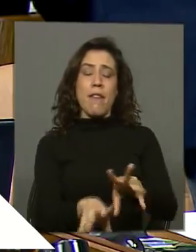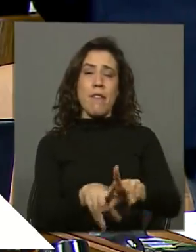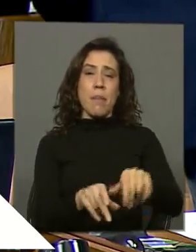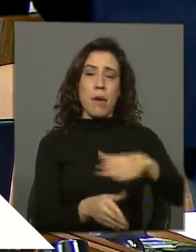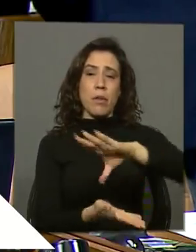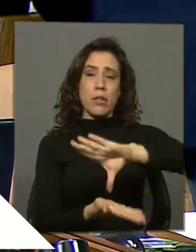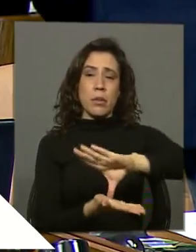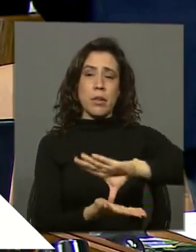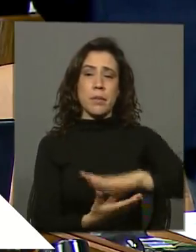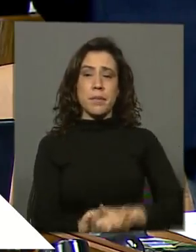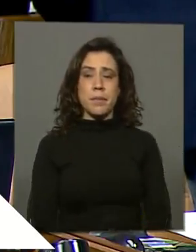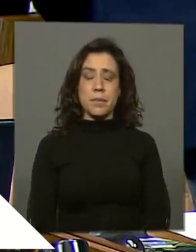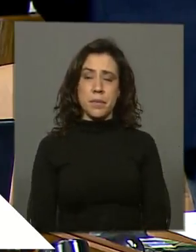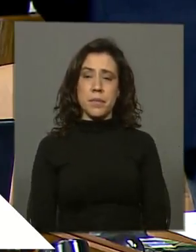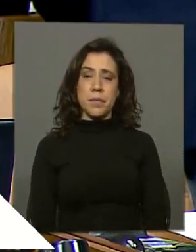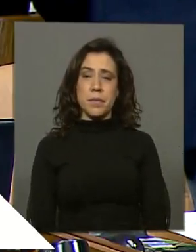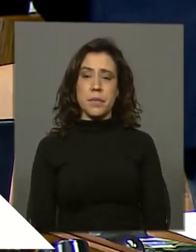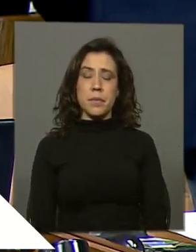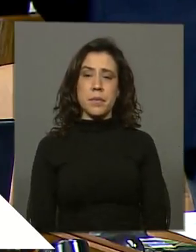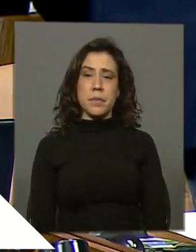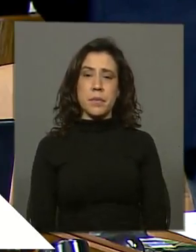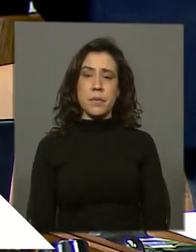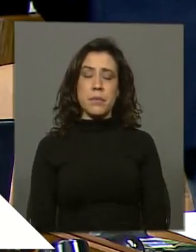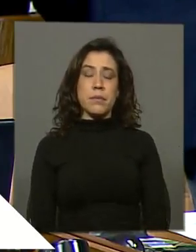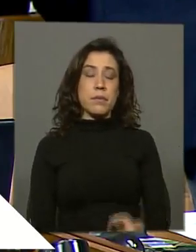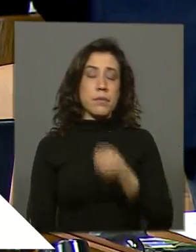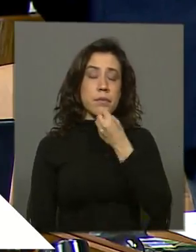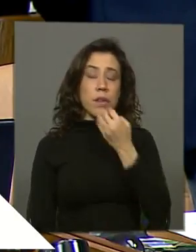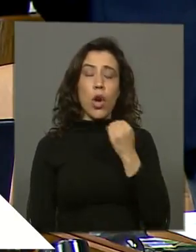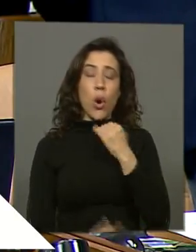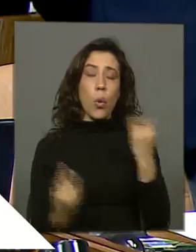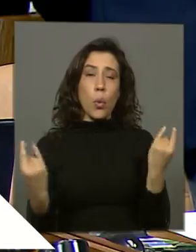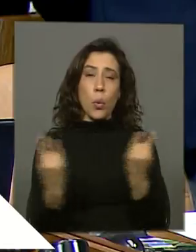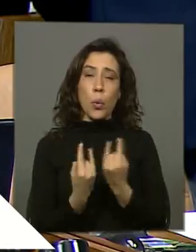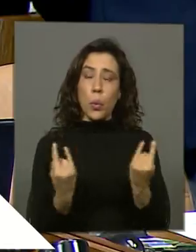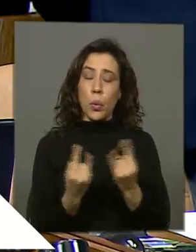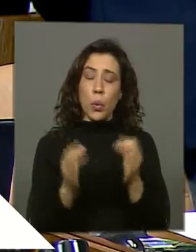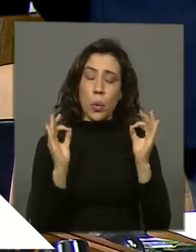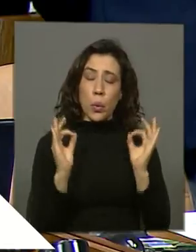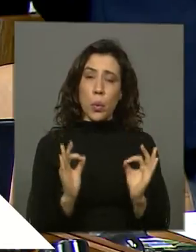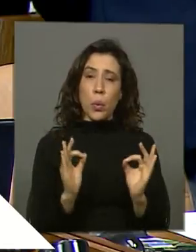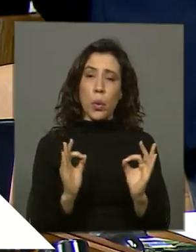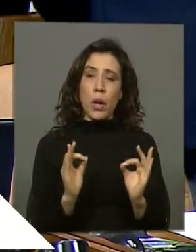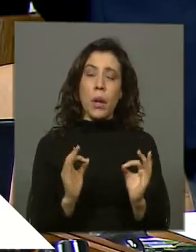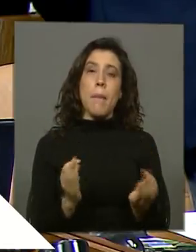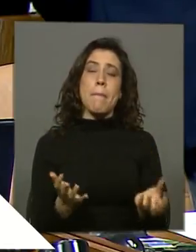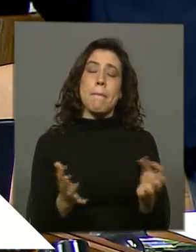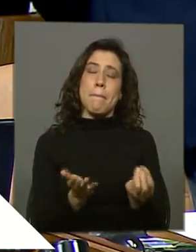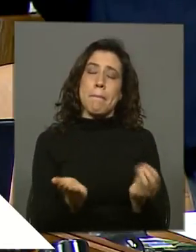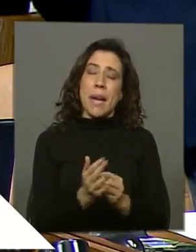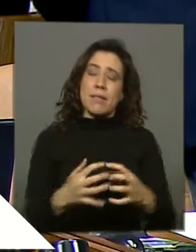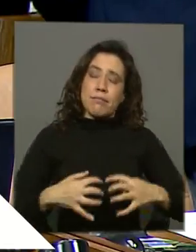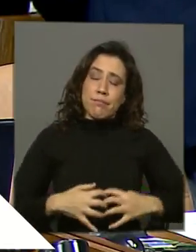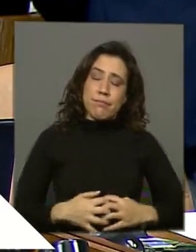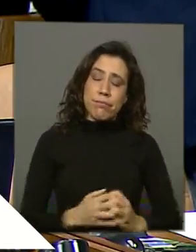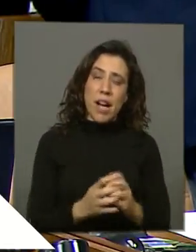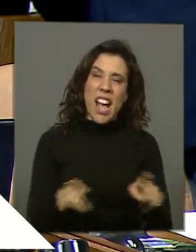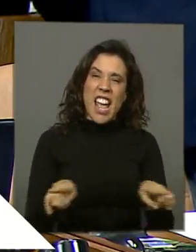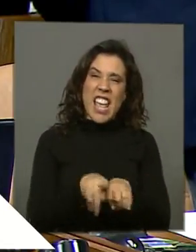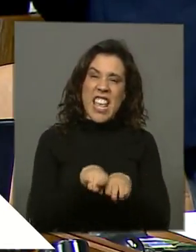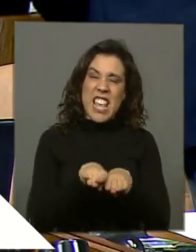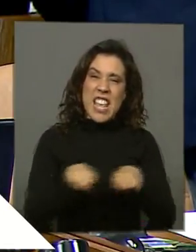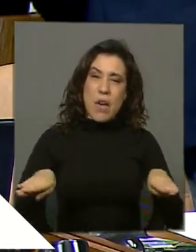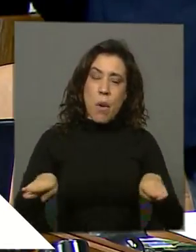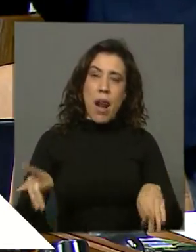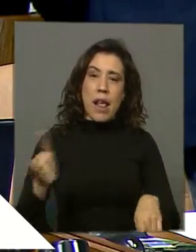nuestro país desde esa perspectiva presidente señalar que urge lo hemos señalado el robustecer en iguales condiciones de